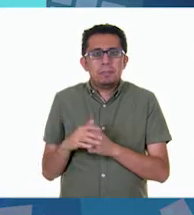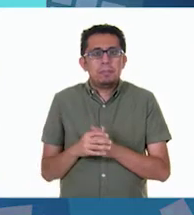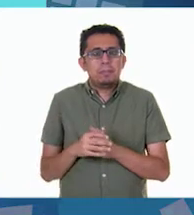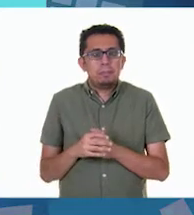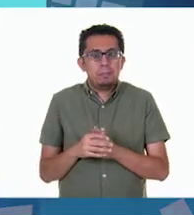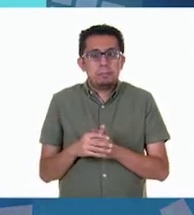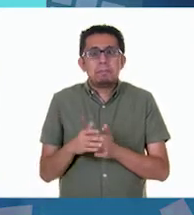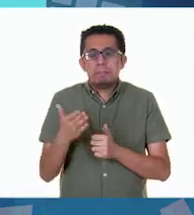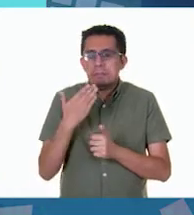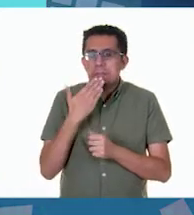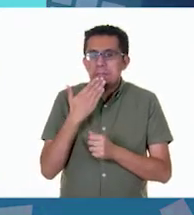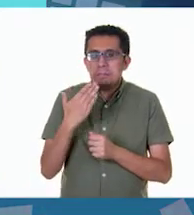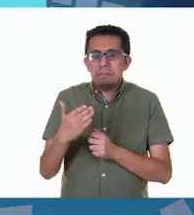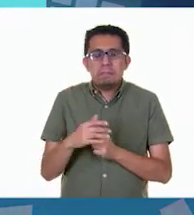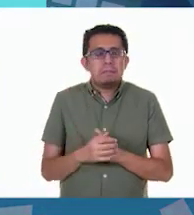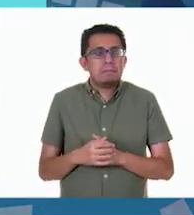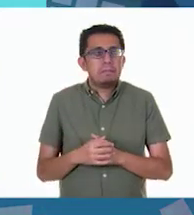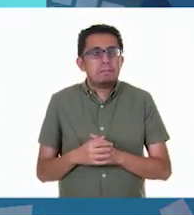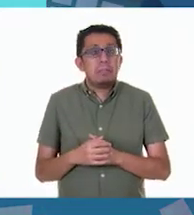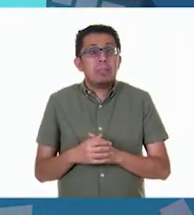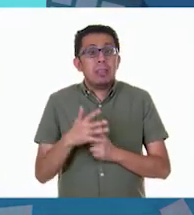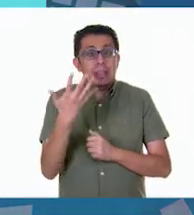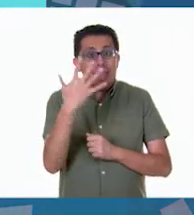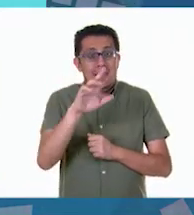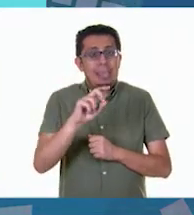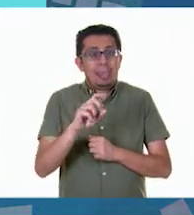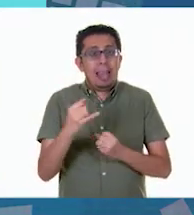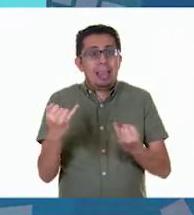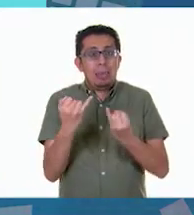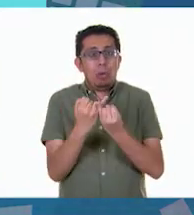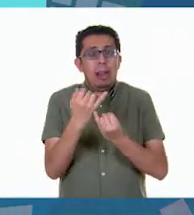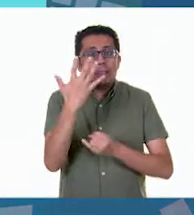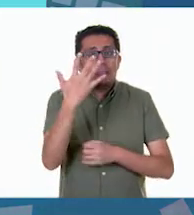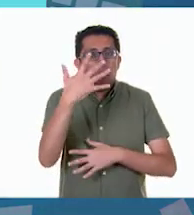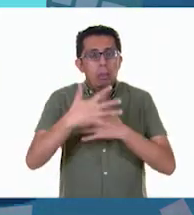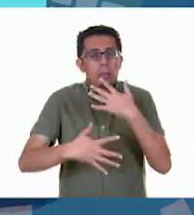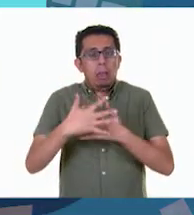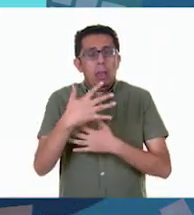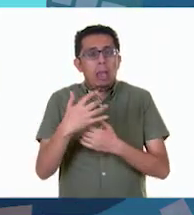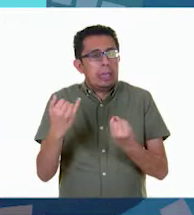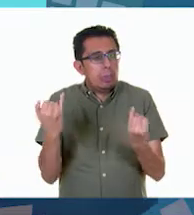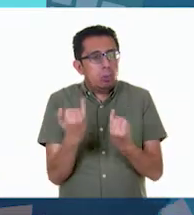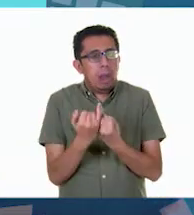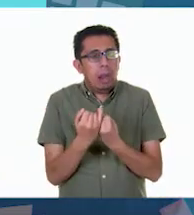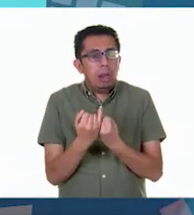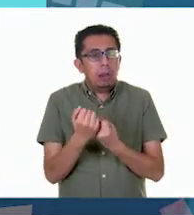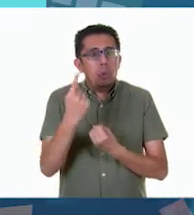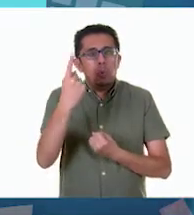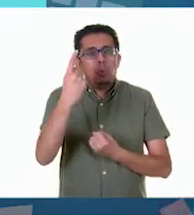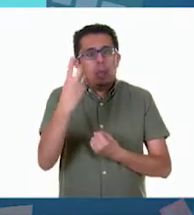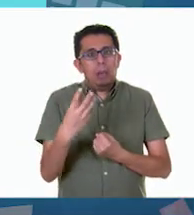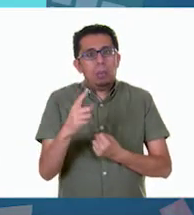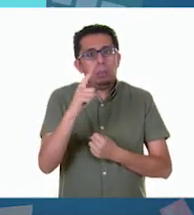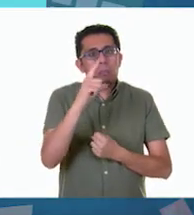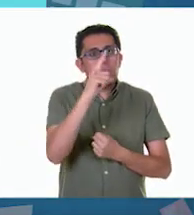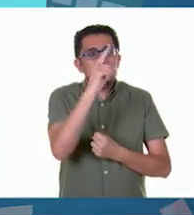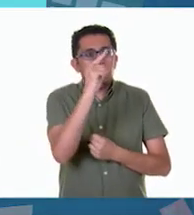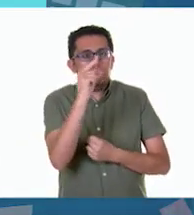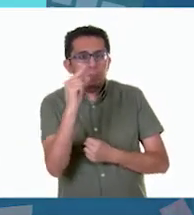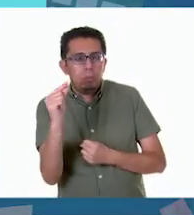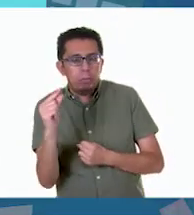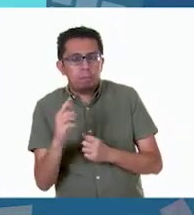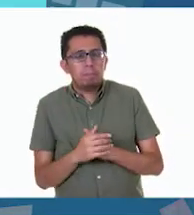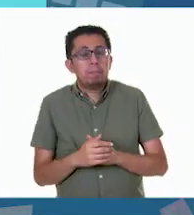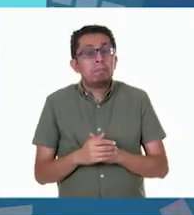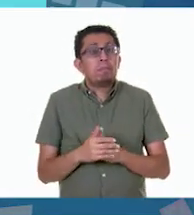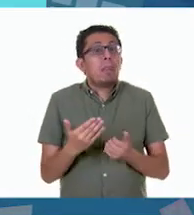Así es. 10 treintavos es igual a 5 quinceavos, que esto equivale a un tercio. Ahora,